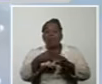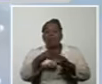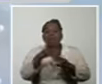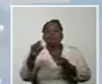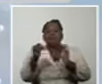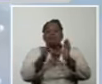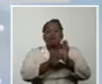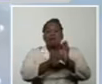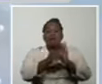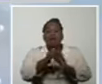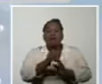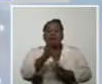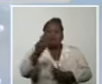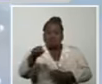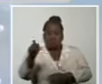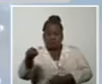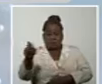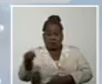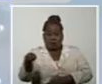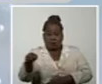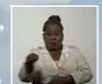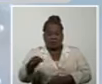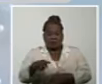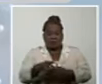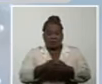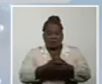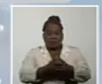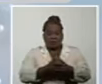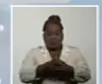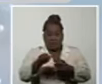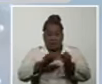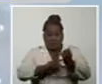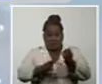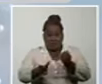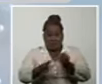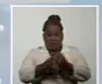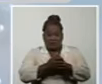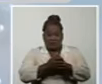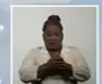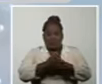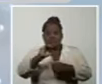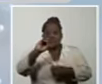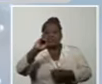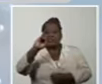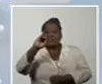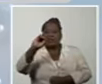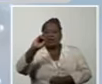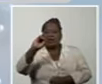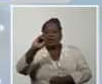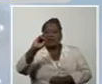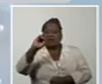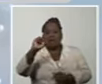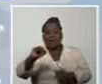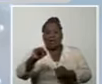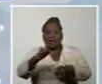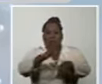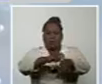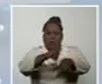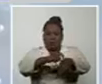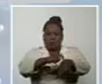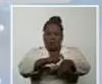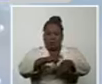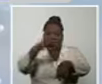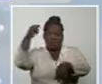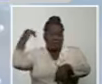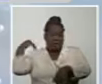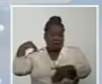tasa de incidencia de estas provincias es 0 en estos momentos, desde el día de ayer.